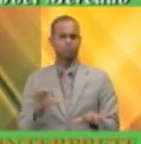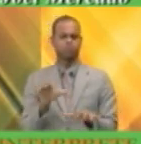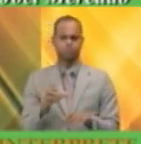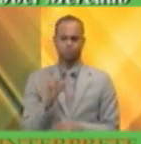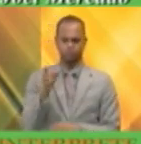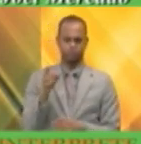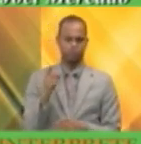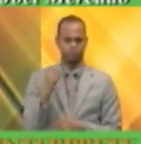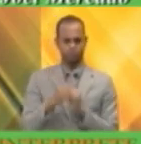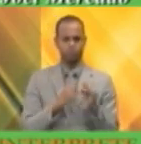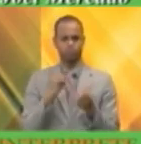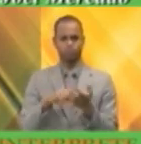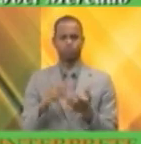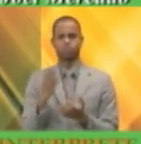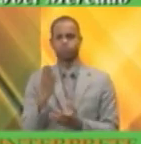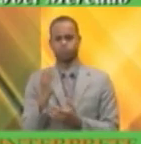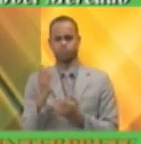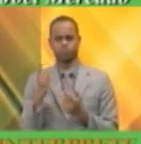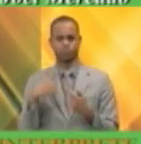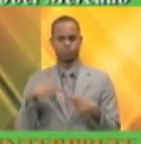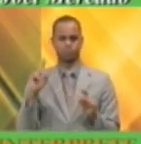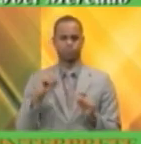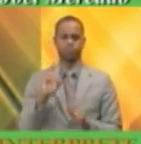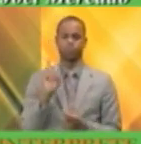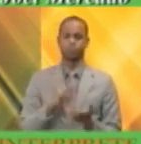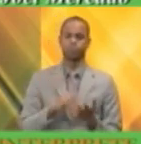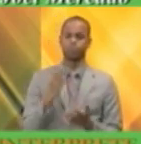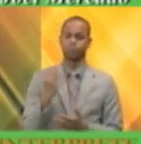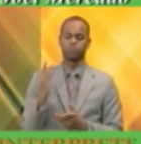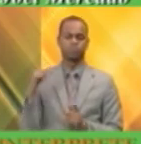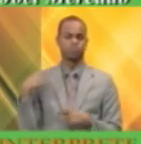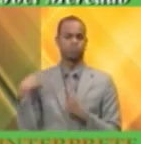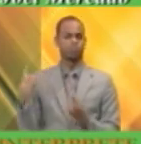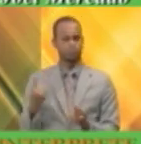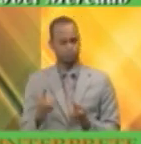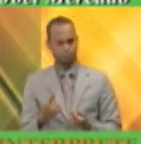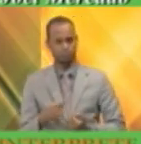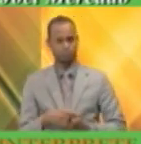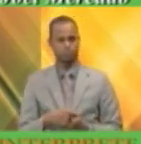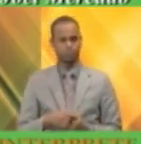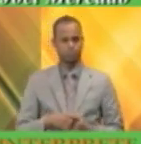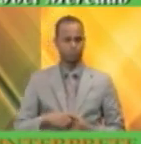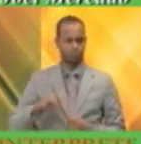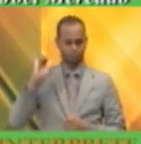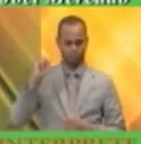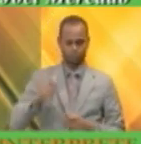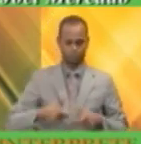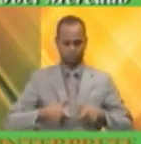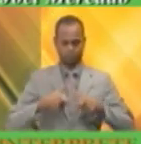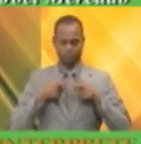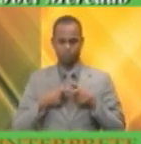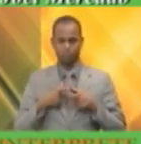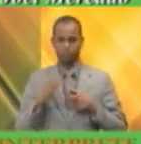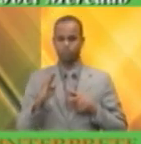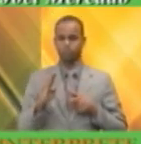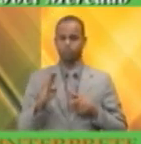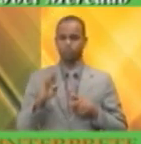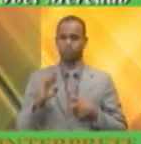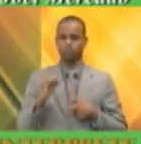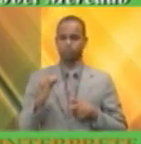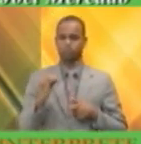Frank en el 2014, viene del 2014, y esa medalla de bronce que